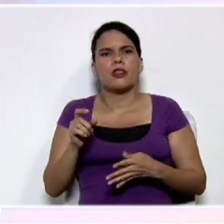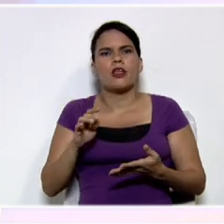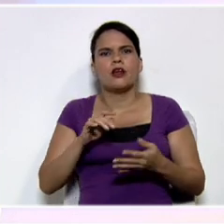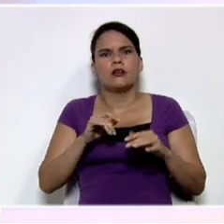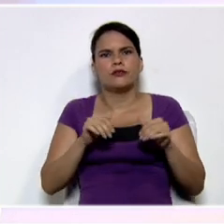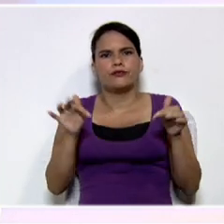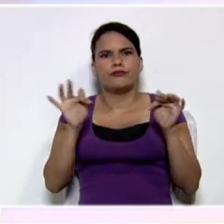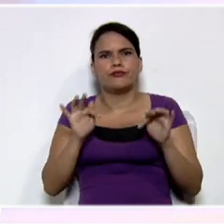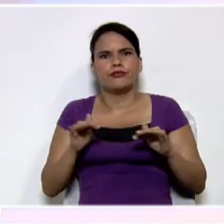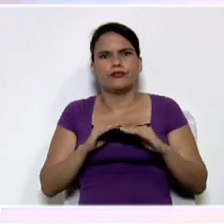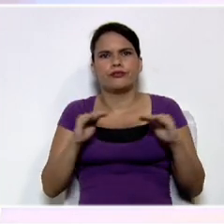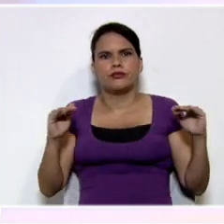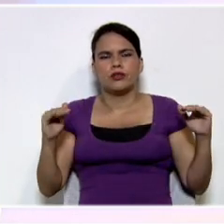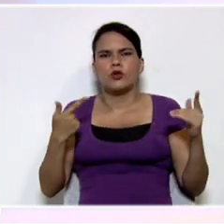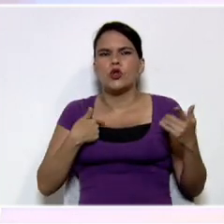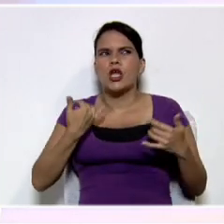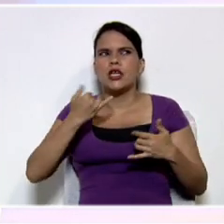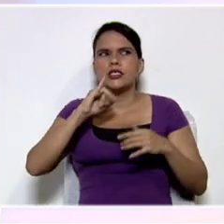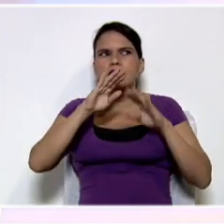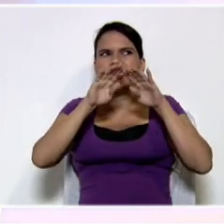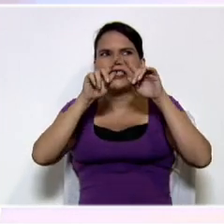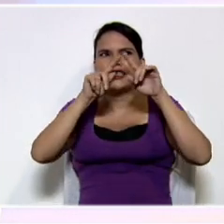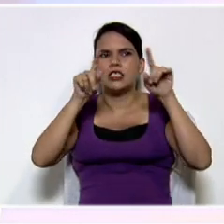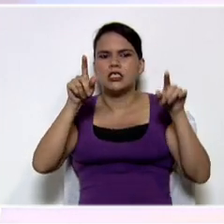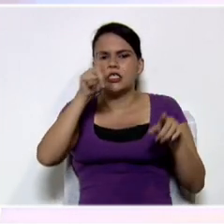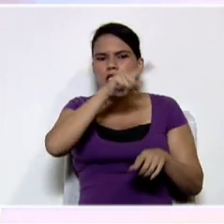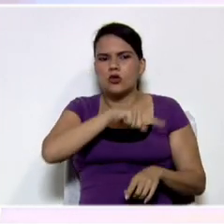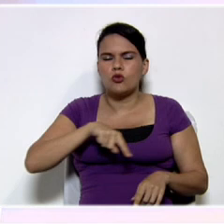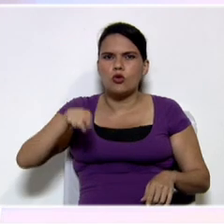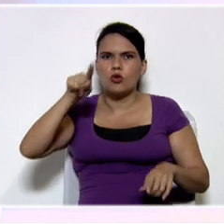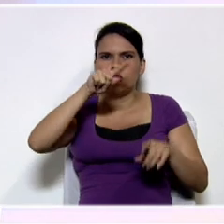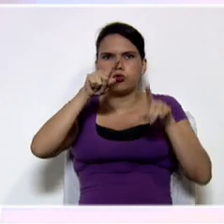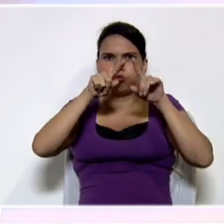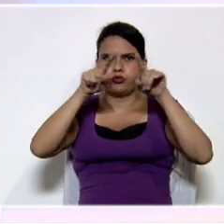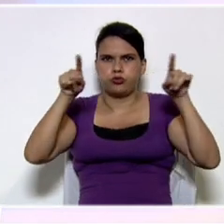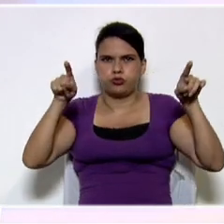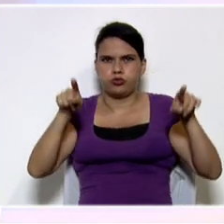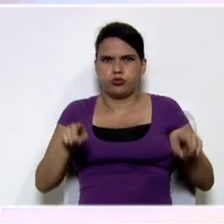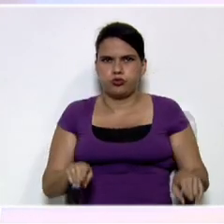aparecen círculos y cuadrados. Los objetos